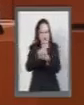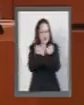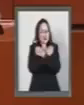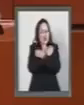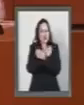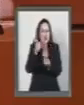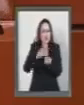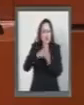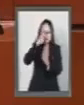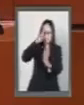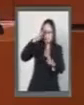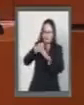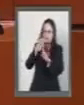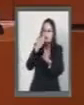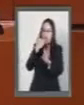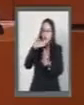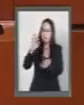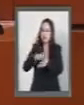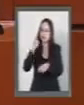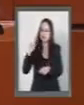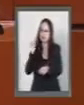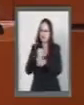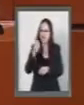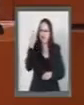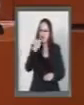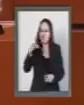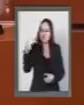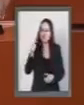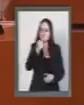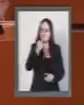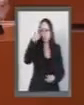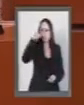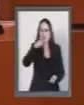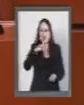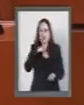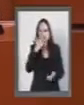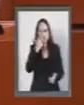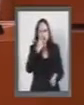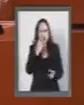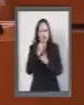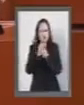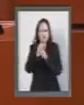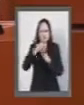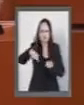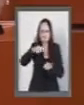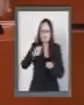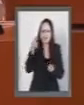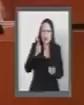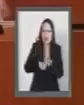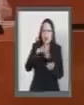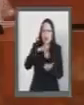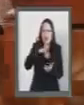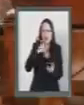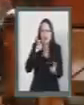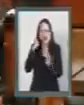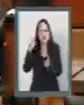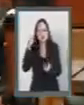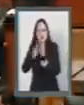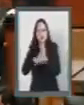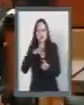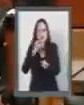destino, porque es impuesta, porque no tiene el consenso nacional, porque huele a pólvora y a sangre fresca.